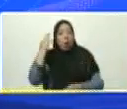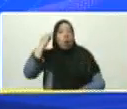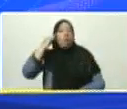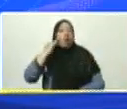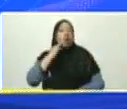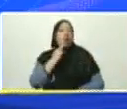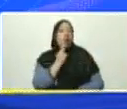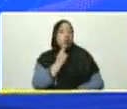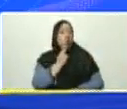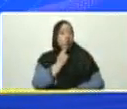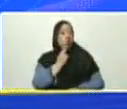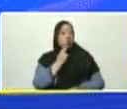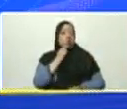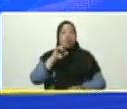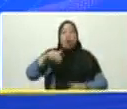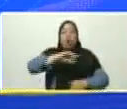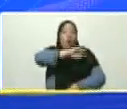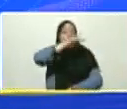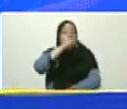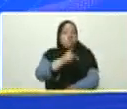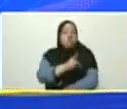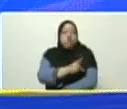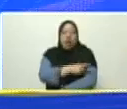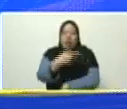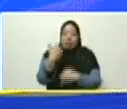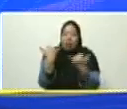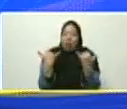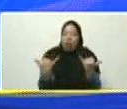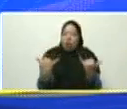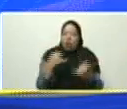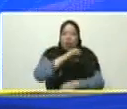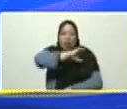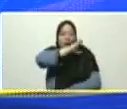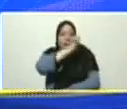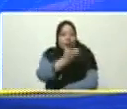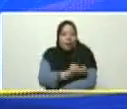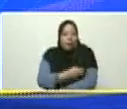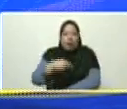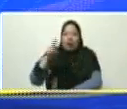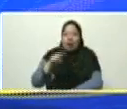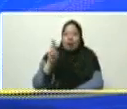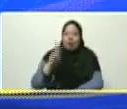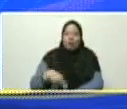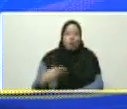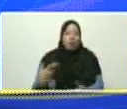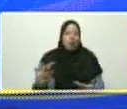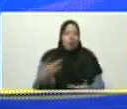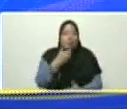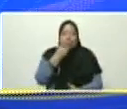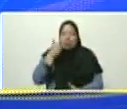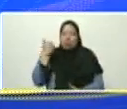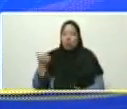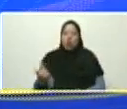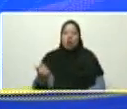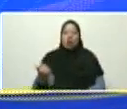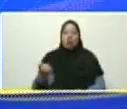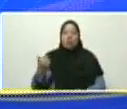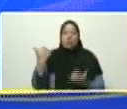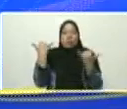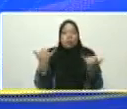libertador hoy tiene más fuerza, más vigencia y más energía que nunca antes. Traído a un presente